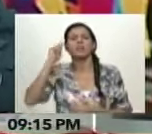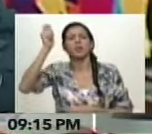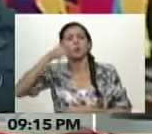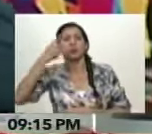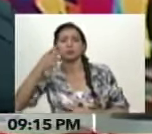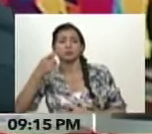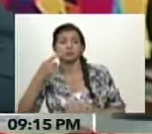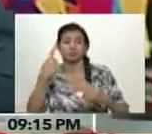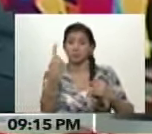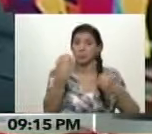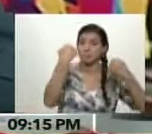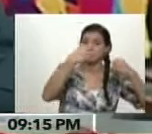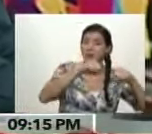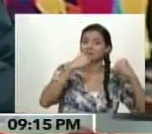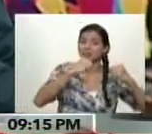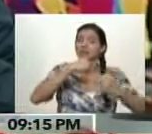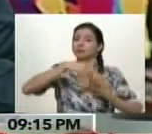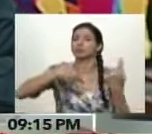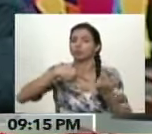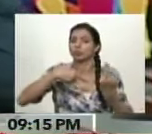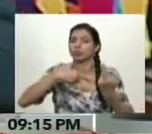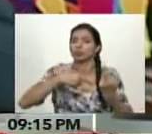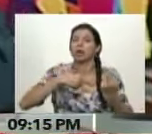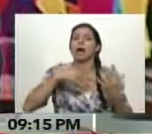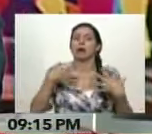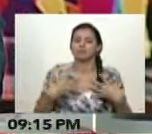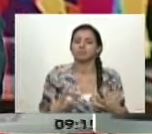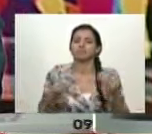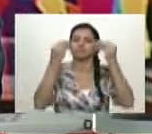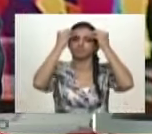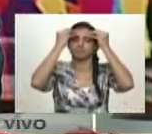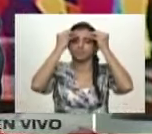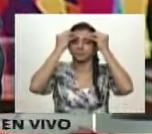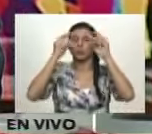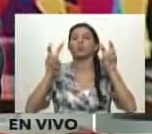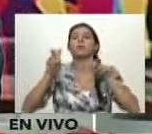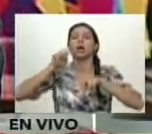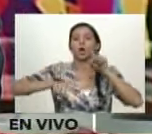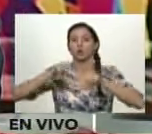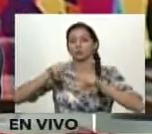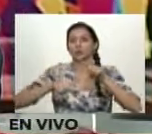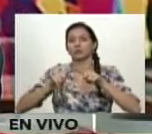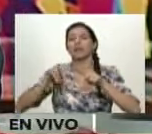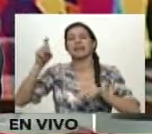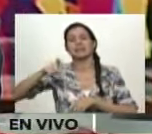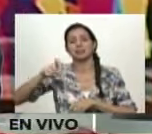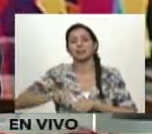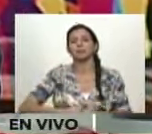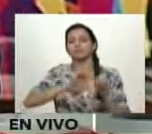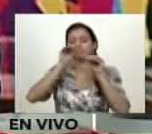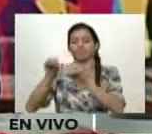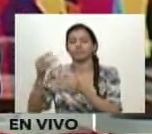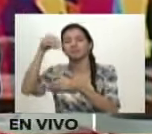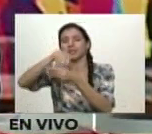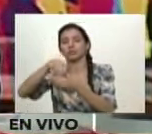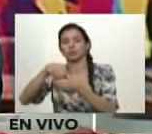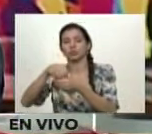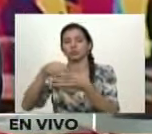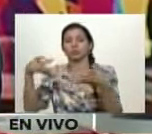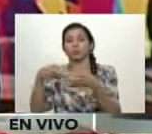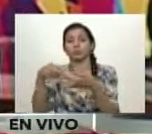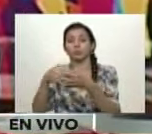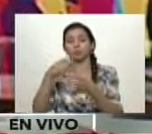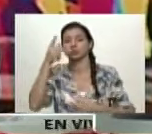revolucionaria de Venezuela, estos nuevos componentes de la construcción de un partido democrático, de